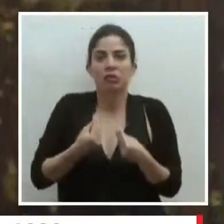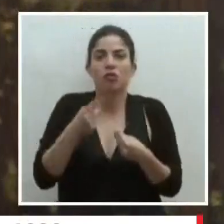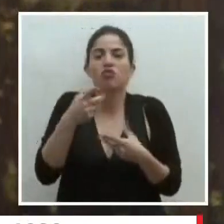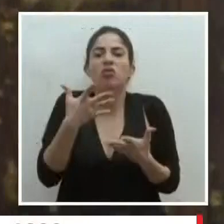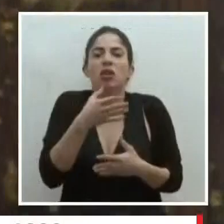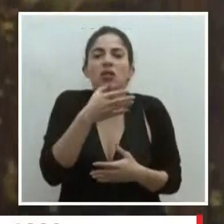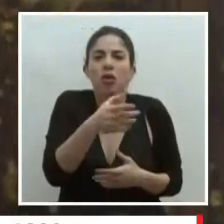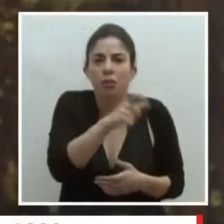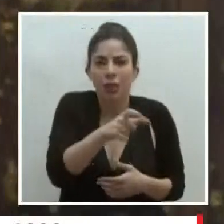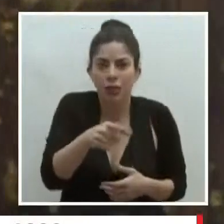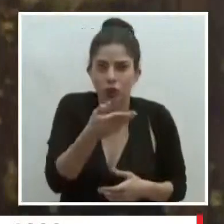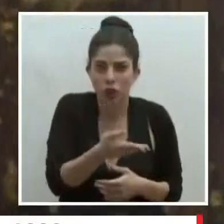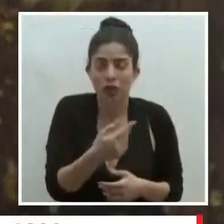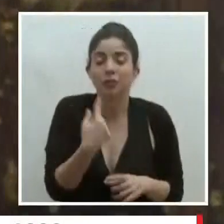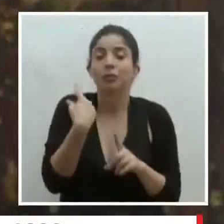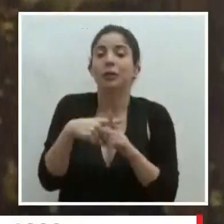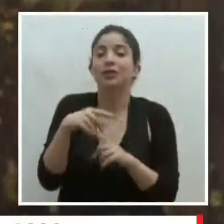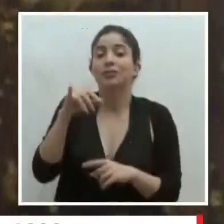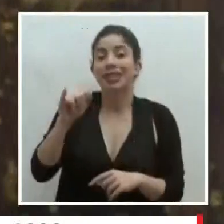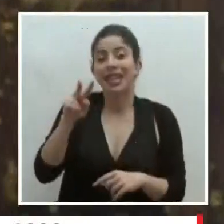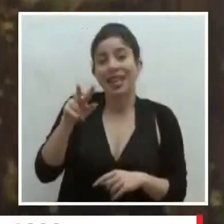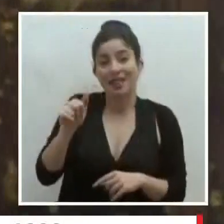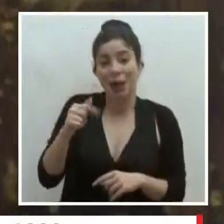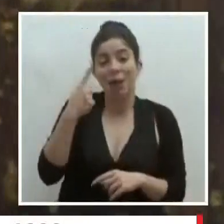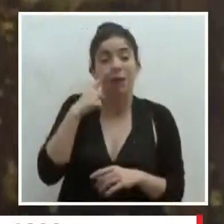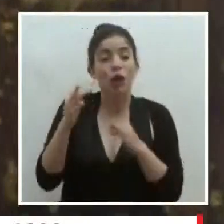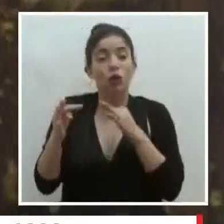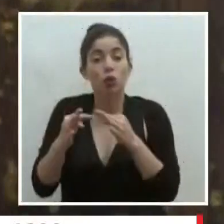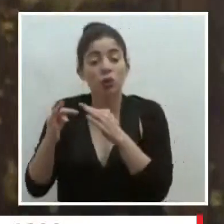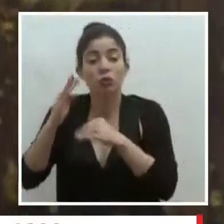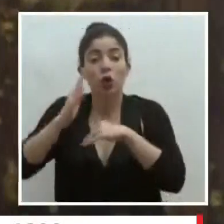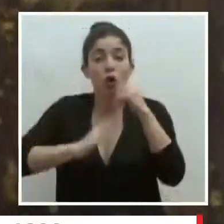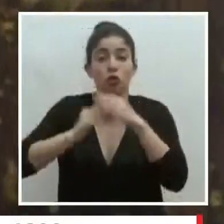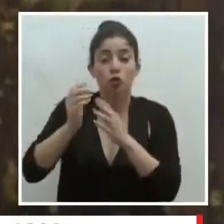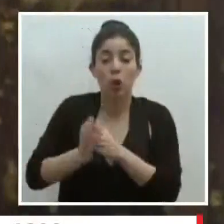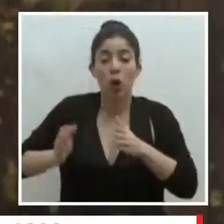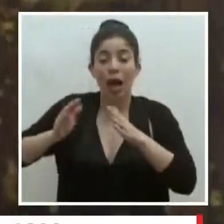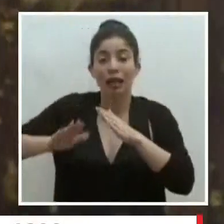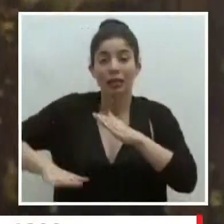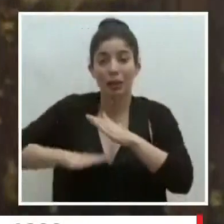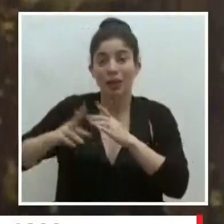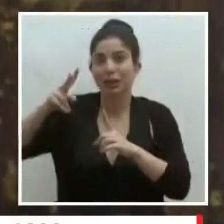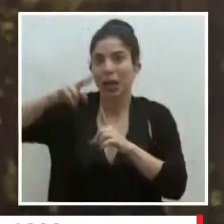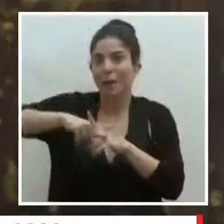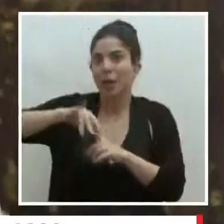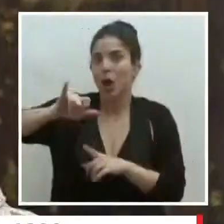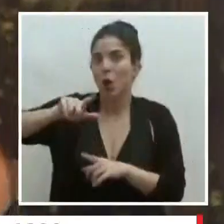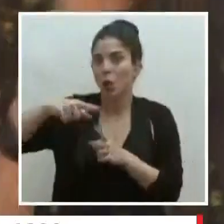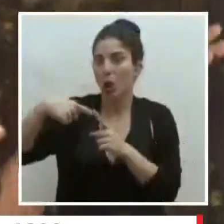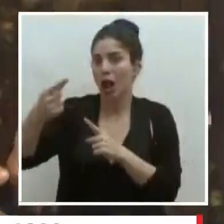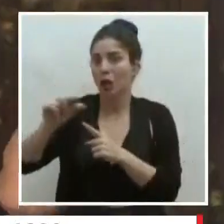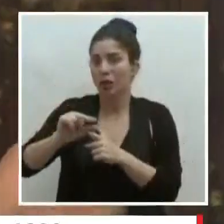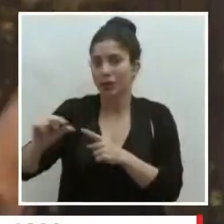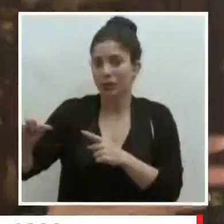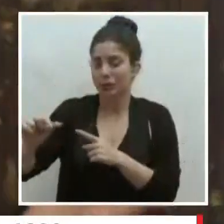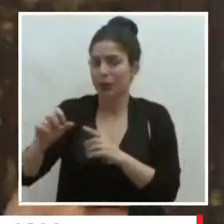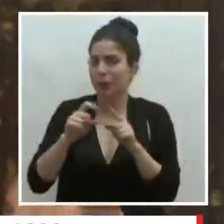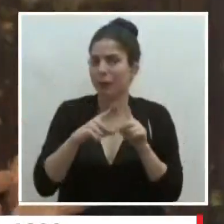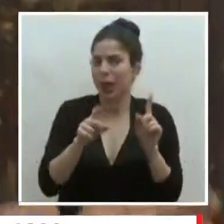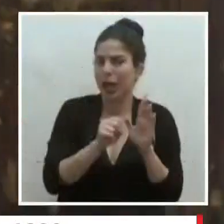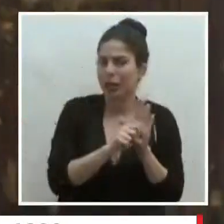afectados. Y sobre el IVA a turismo, construcción y canasta básica entran en vigencia en julio, la otra semana. La Asamblea aún no